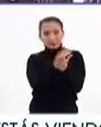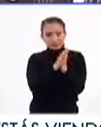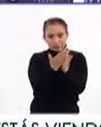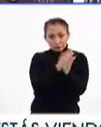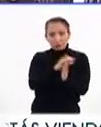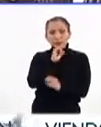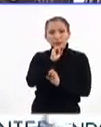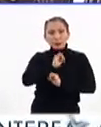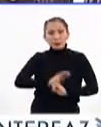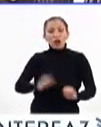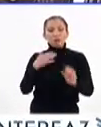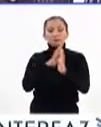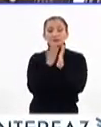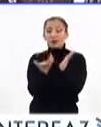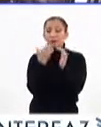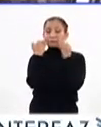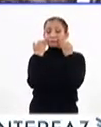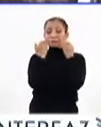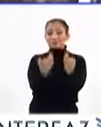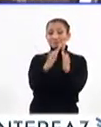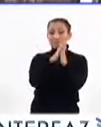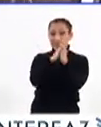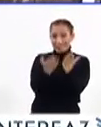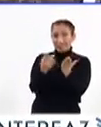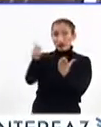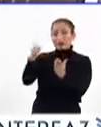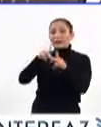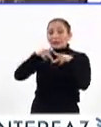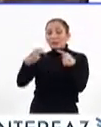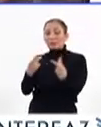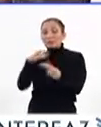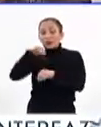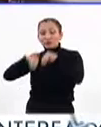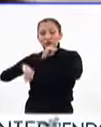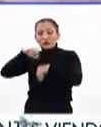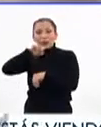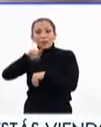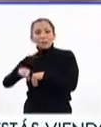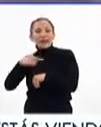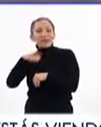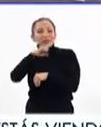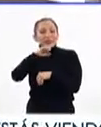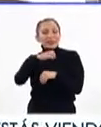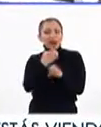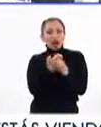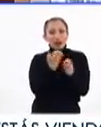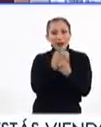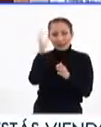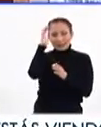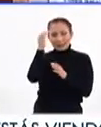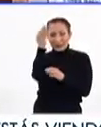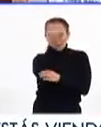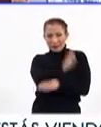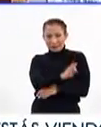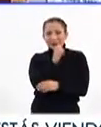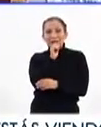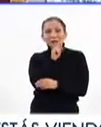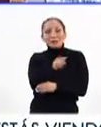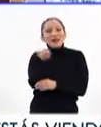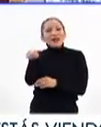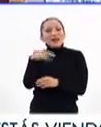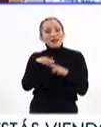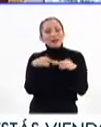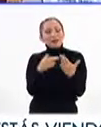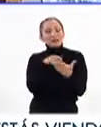colección popular publicará testimonios literarios y periodísticos junto con obras de economía y ciencia ficción. Asimismo,